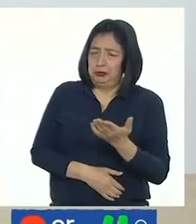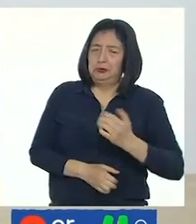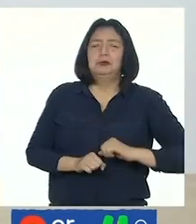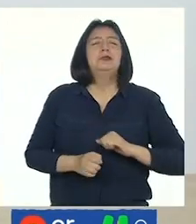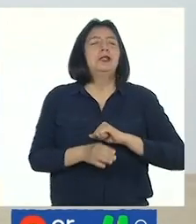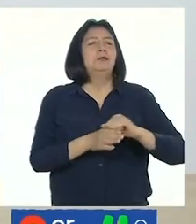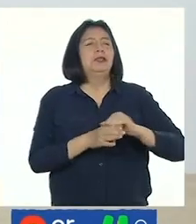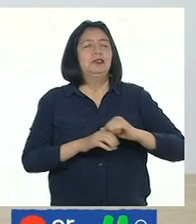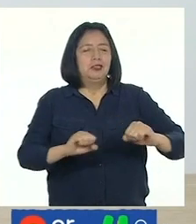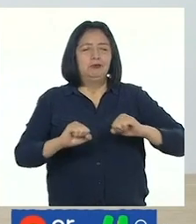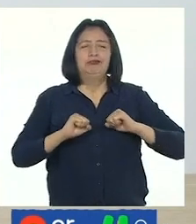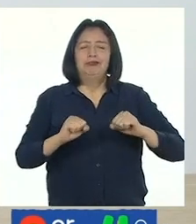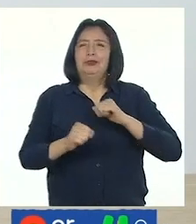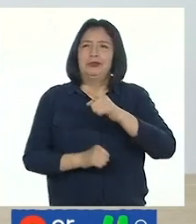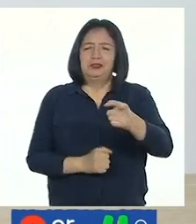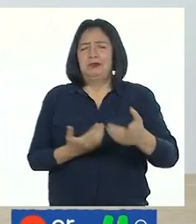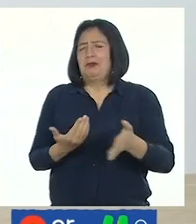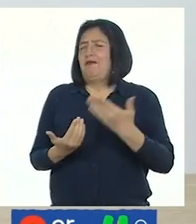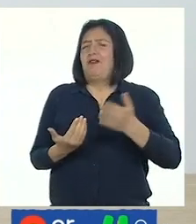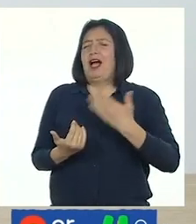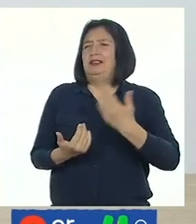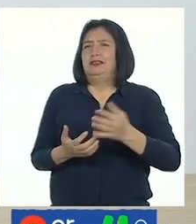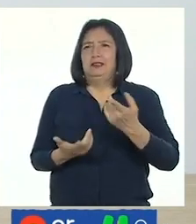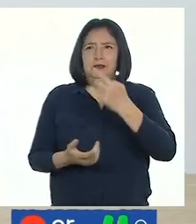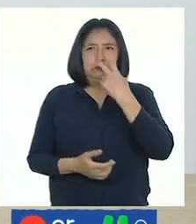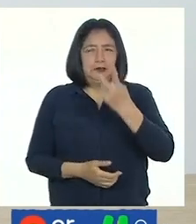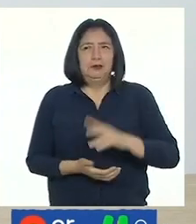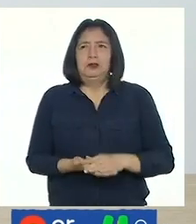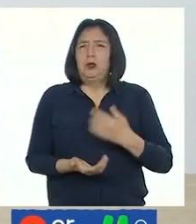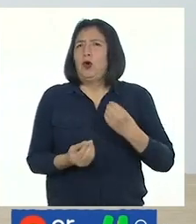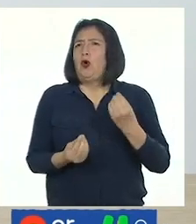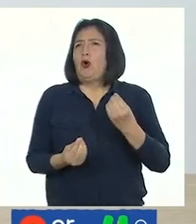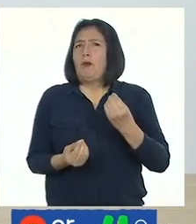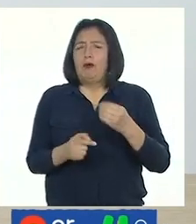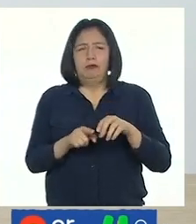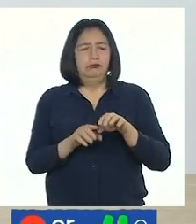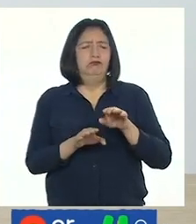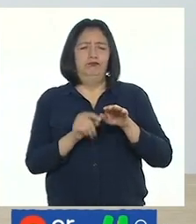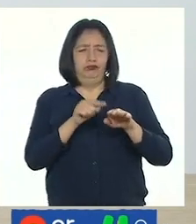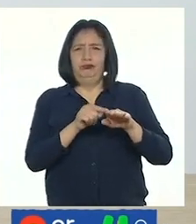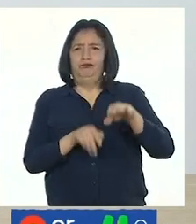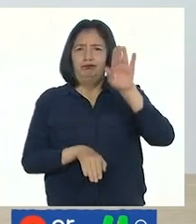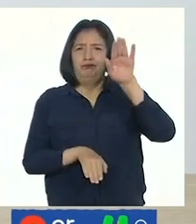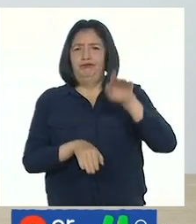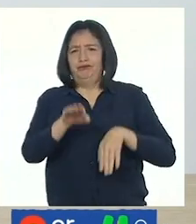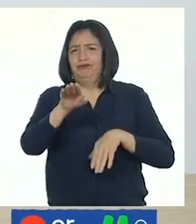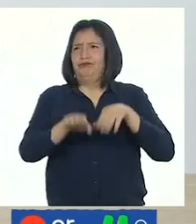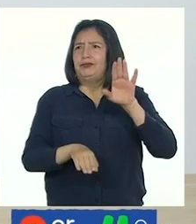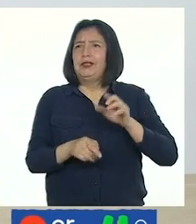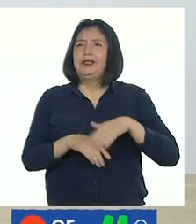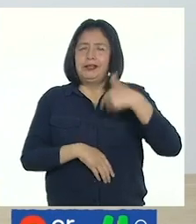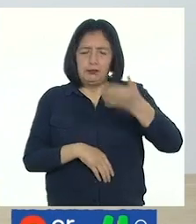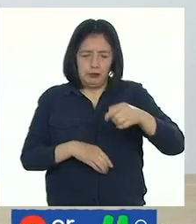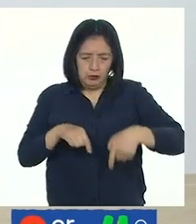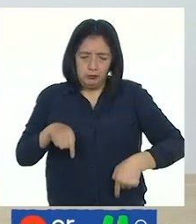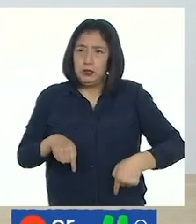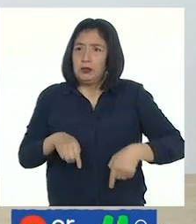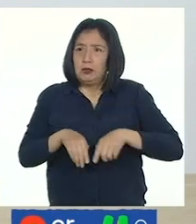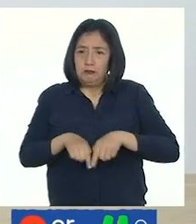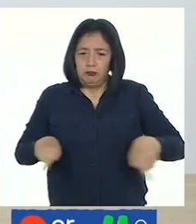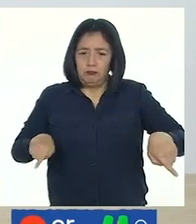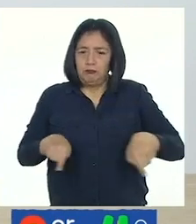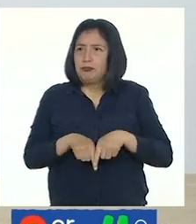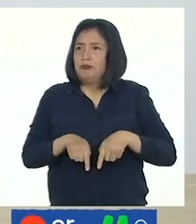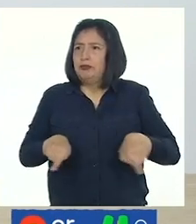entrenar conmigo. Y vamos a hacer este ejercicio súper sencillo de mover los brazos uno y uno. Y luego las piernas van a abrir